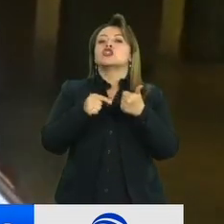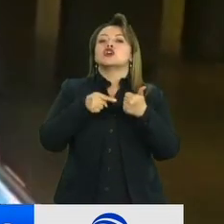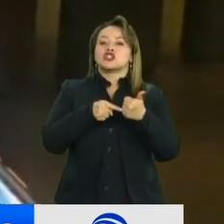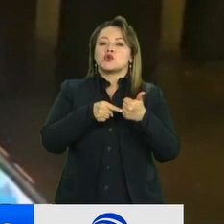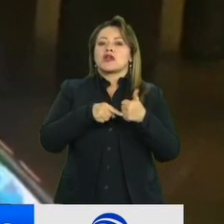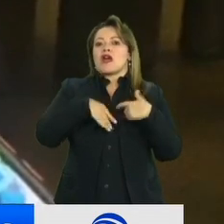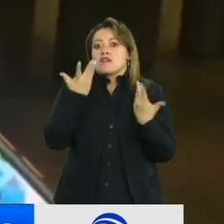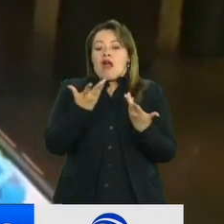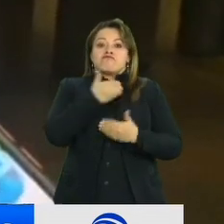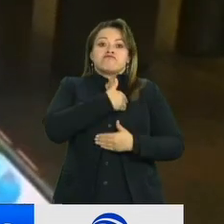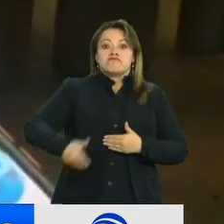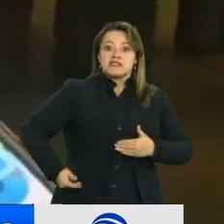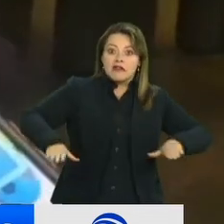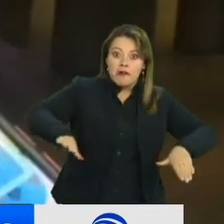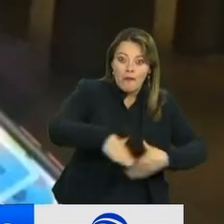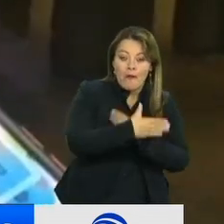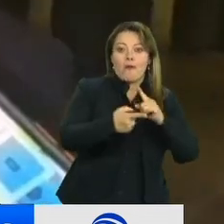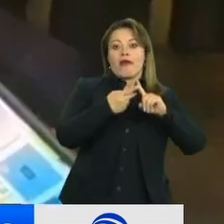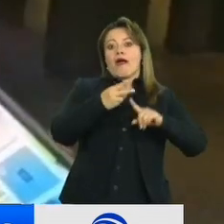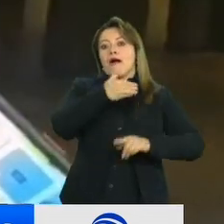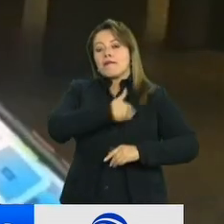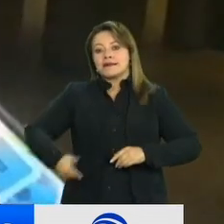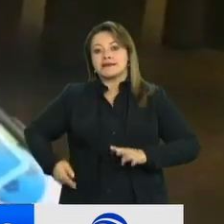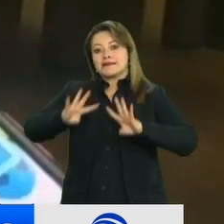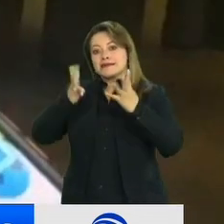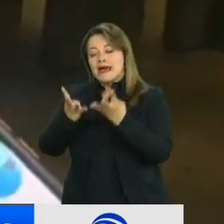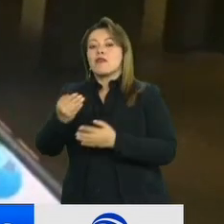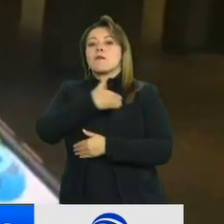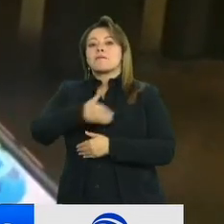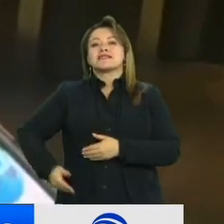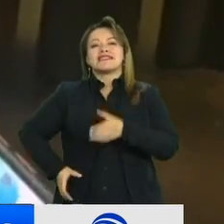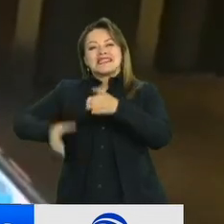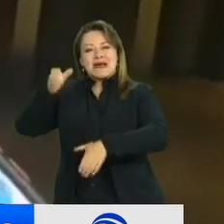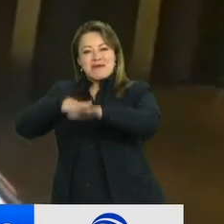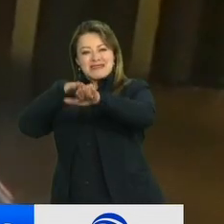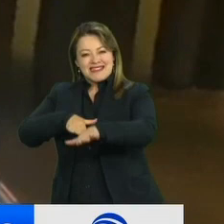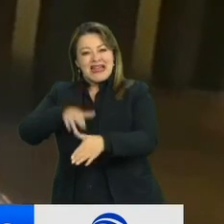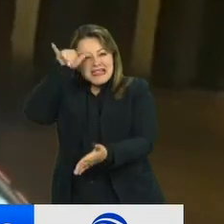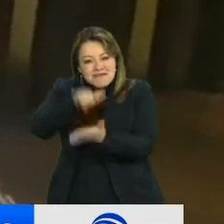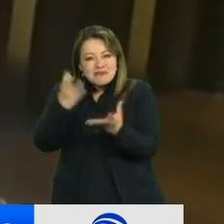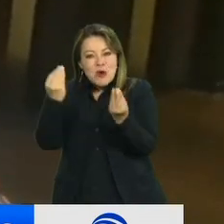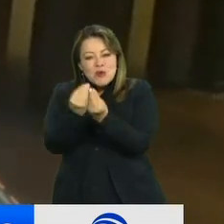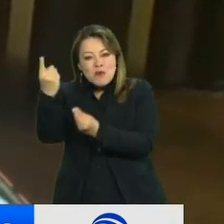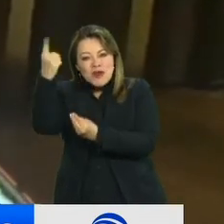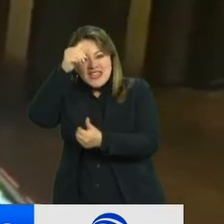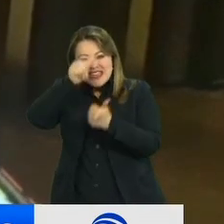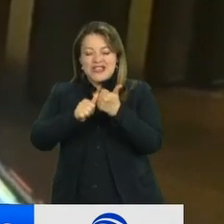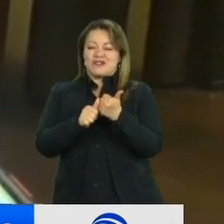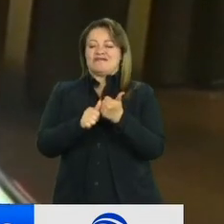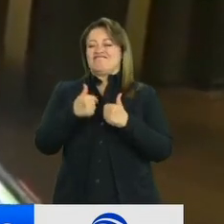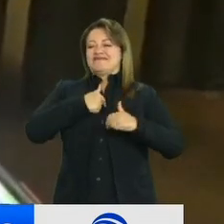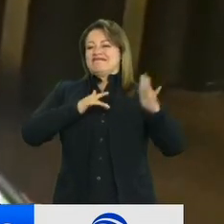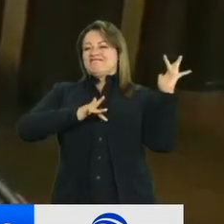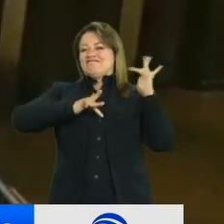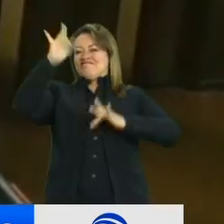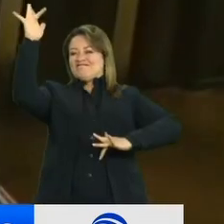tiene presidencia de la República, presidencia de Senado y presidencia de Cámara, lo cual no es normal en las coaliciones de gobierno donde hay más